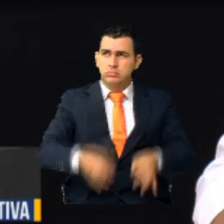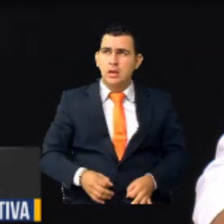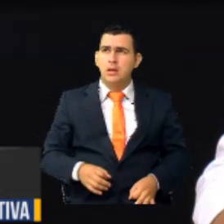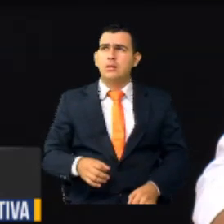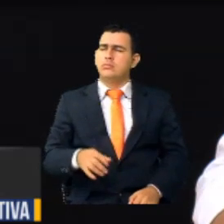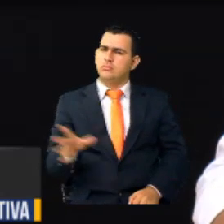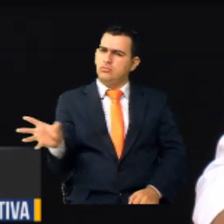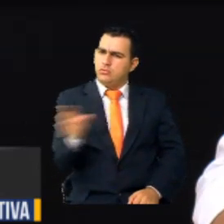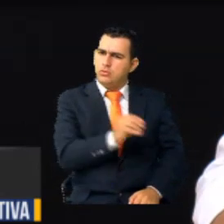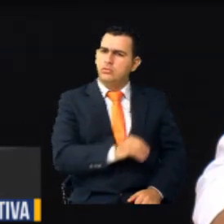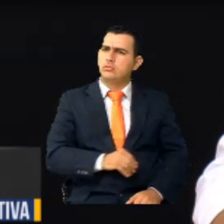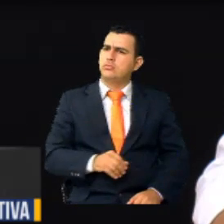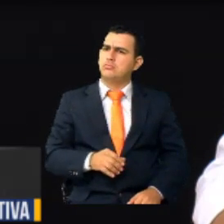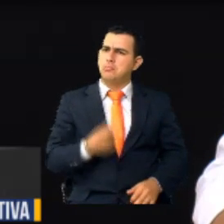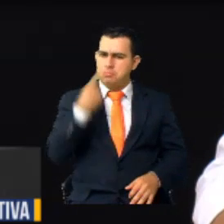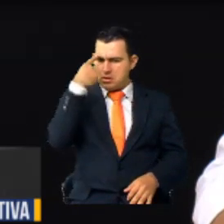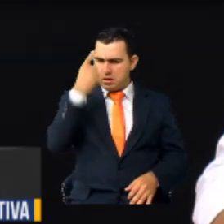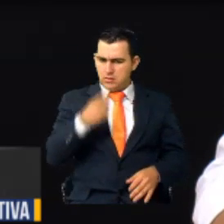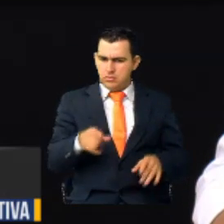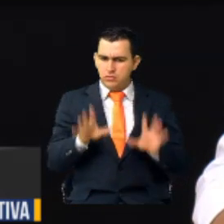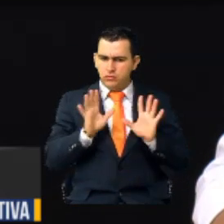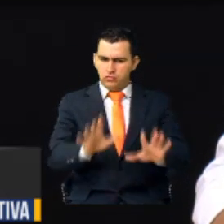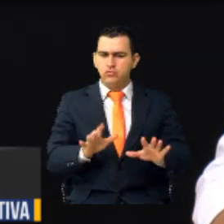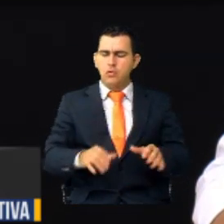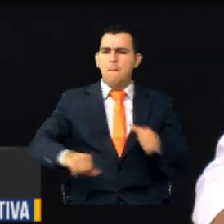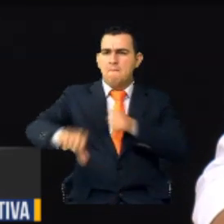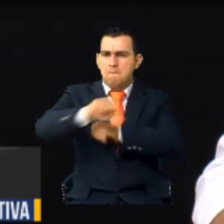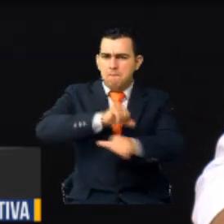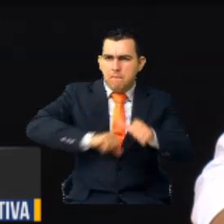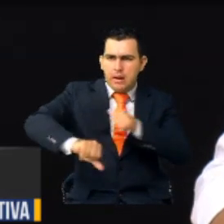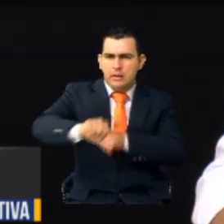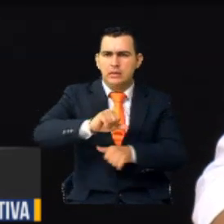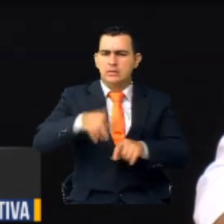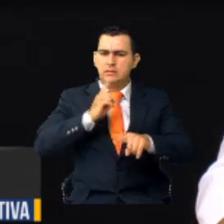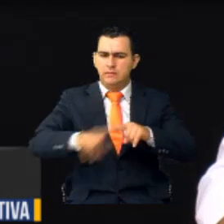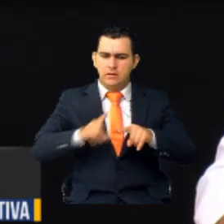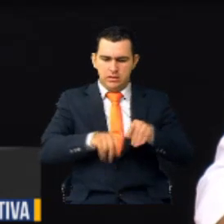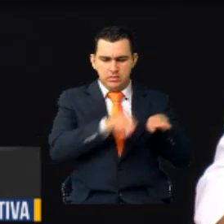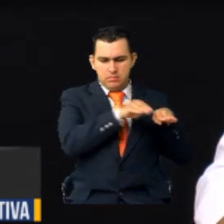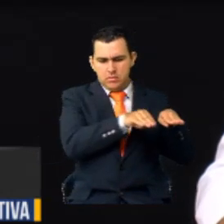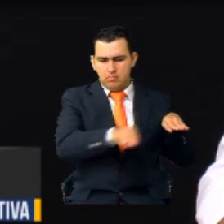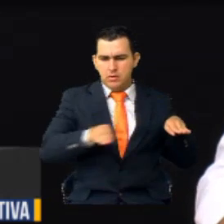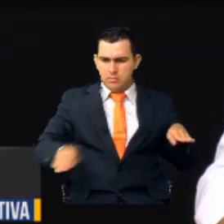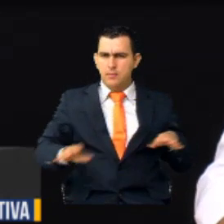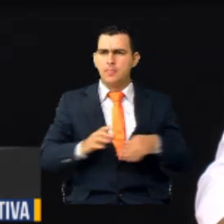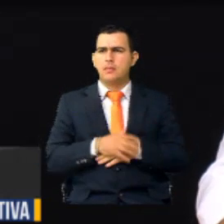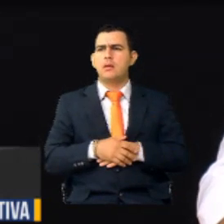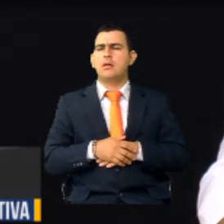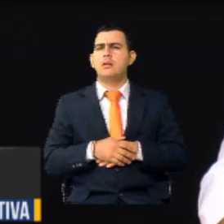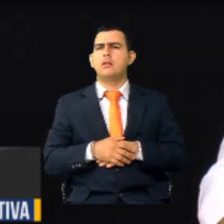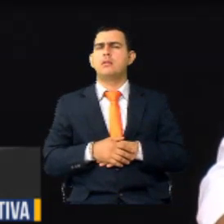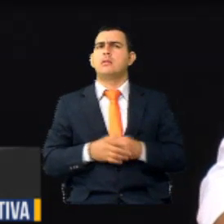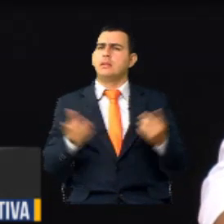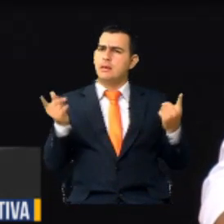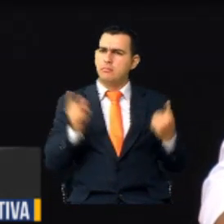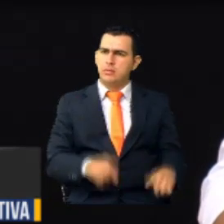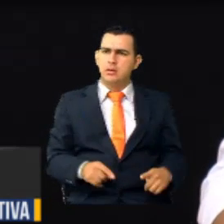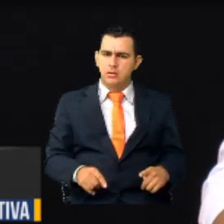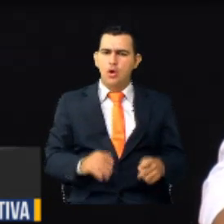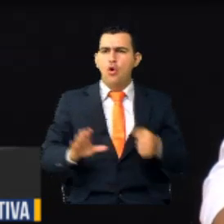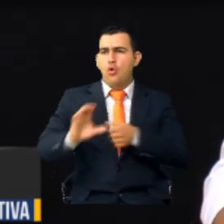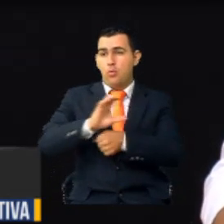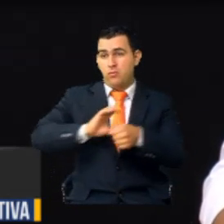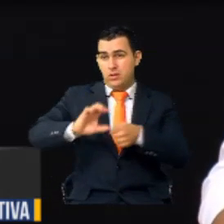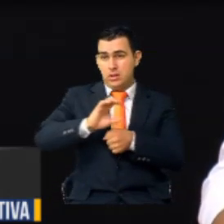espacios destinados para lo que son la zona de parques, de parqueos, para las áreas comunes. En segundo lugar, porque la comunidad,